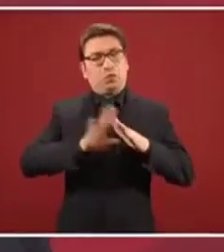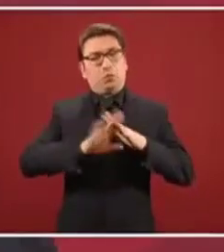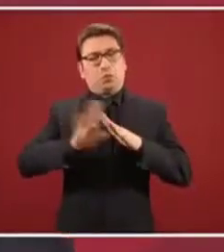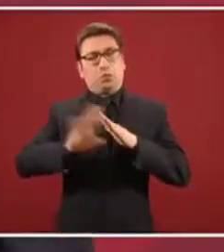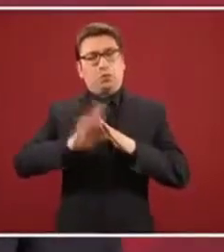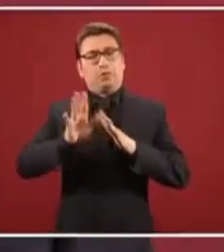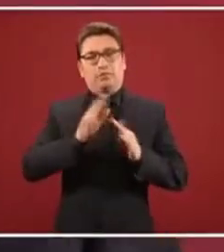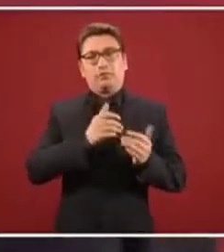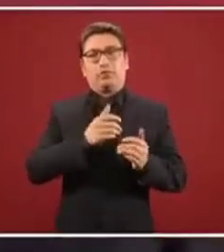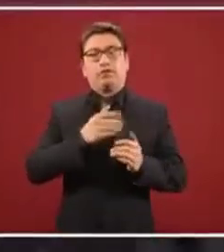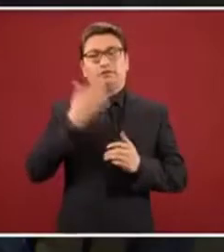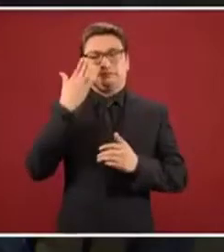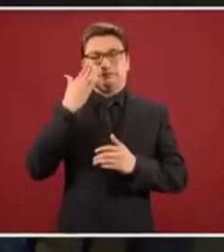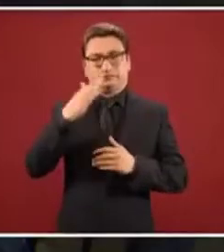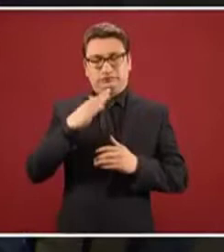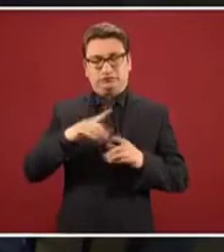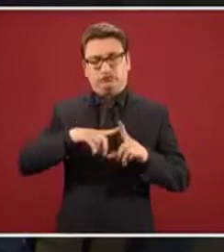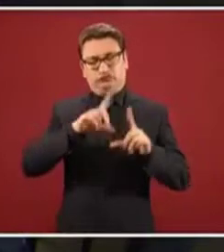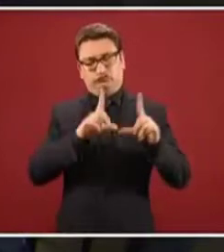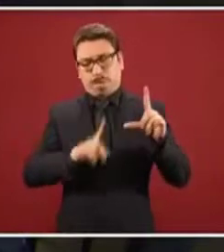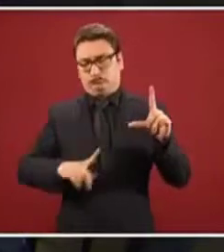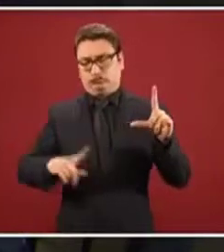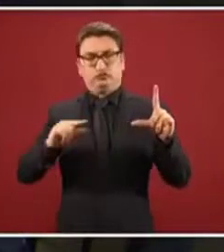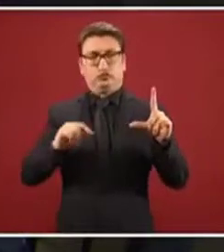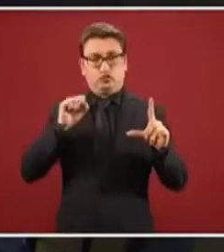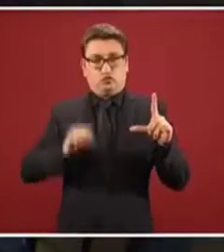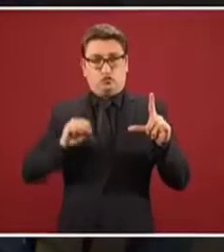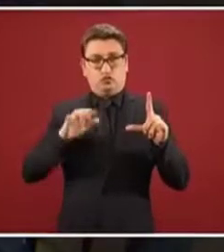de sur a norte,